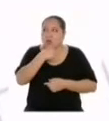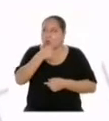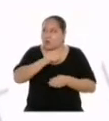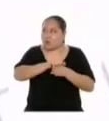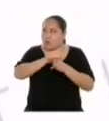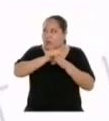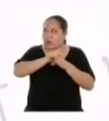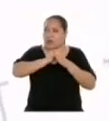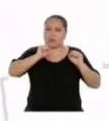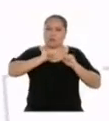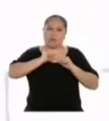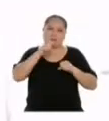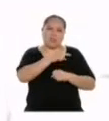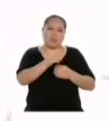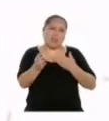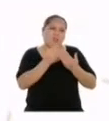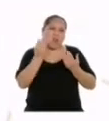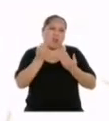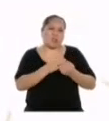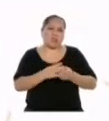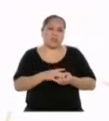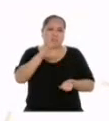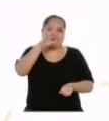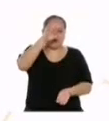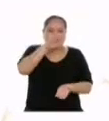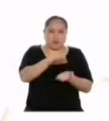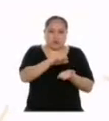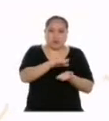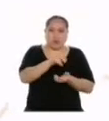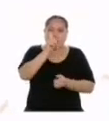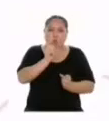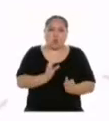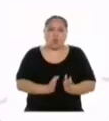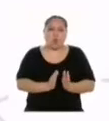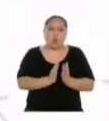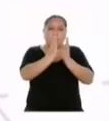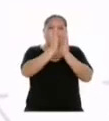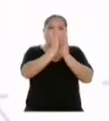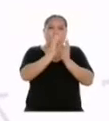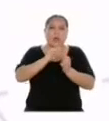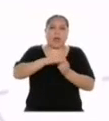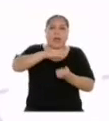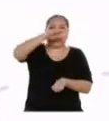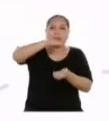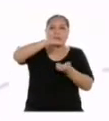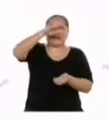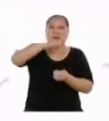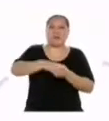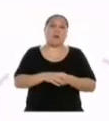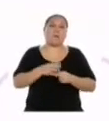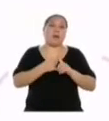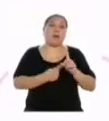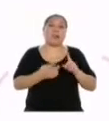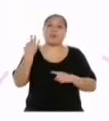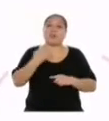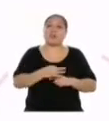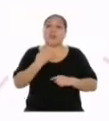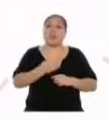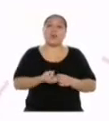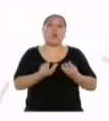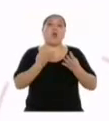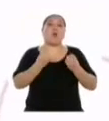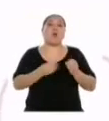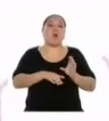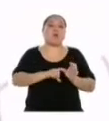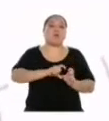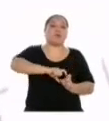es sencillo de elaborar. En verdad, se reduce a colocar una barra encima de la otra, pero siempre en base a la